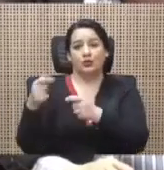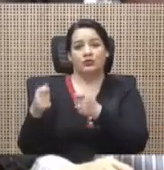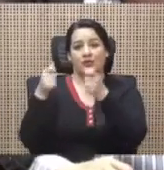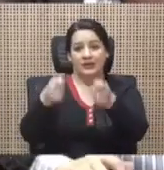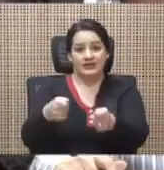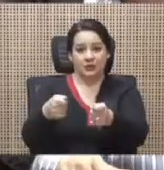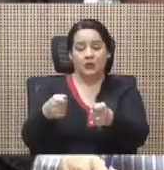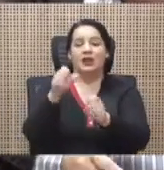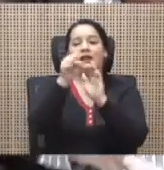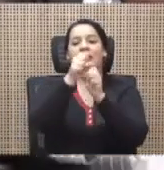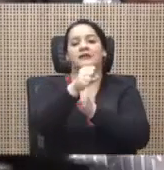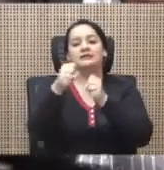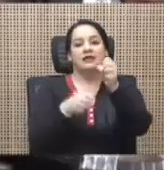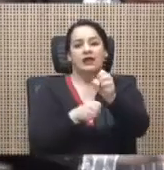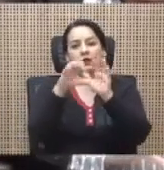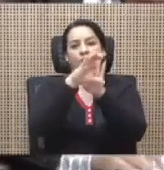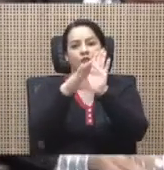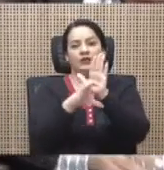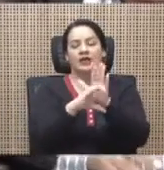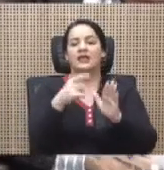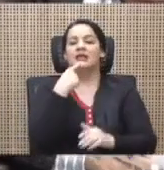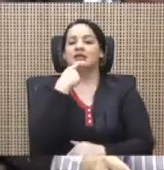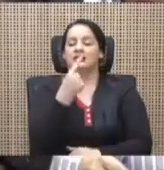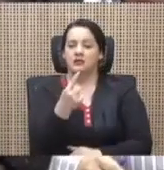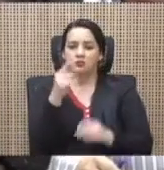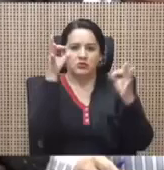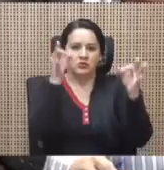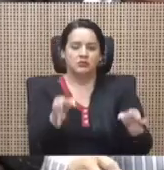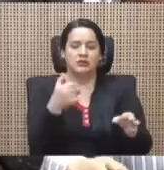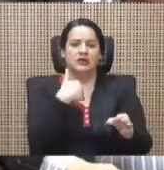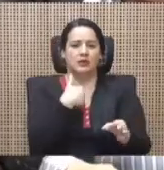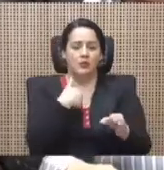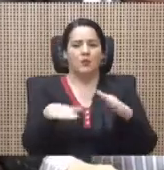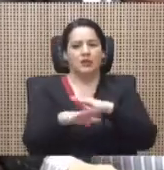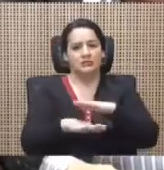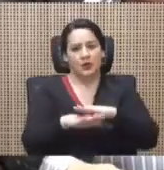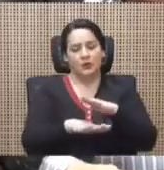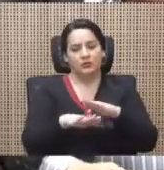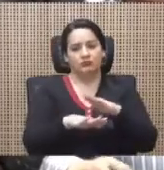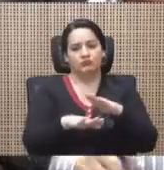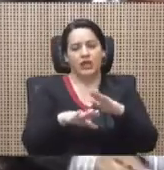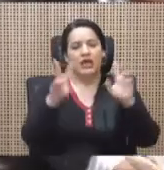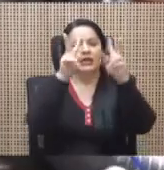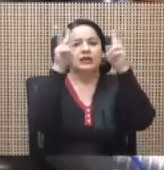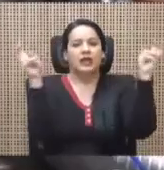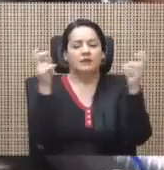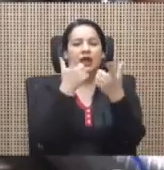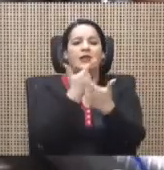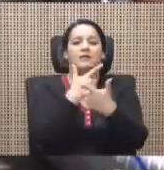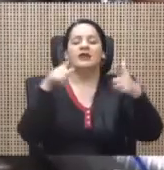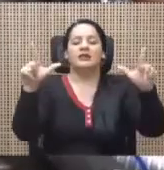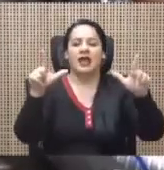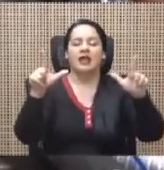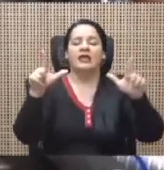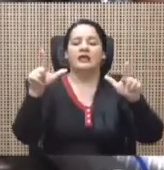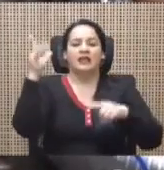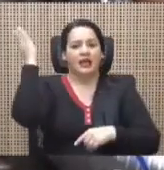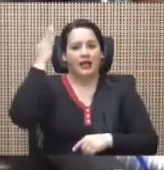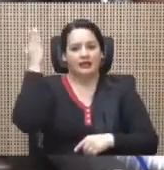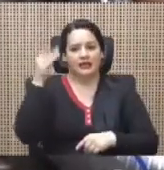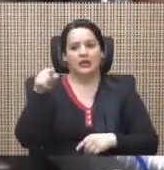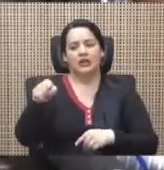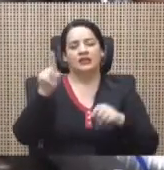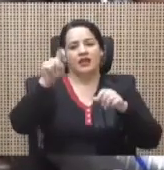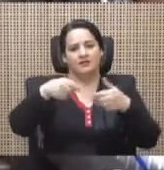que tenía, basados en el tema de la libertad de expresión y la libertad de cátedra, tenía que abrirse un espacio ahí y posteriormente Agustín pudo dar